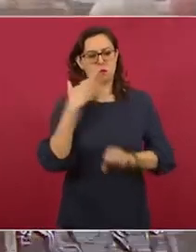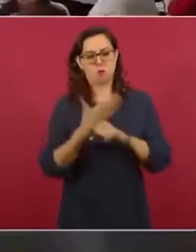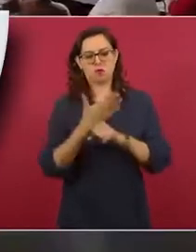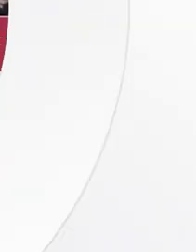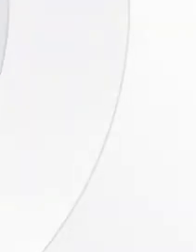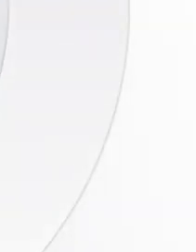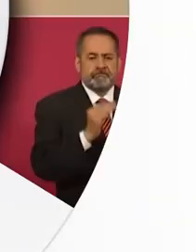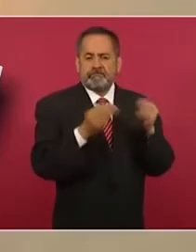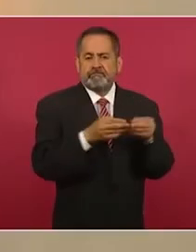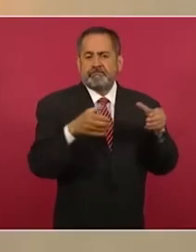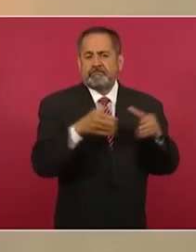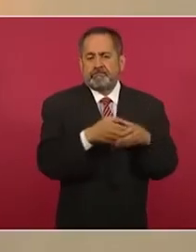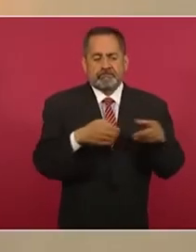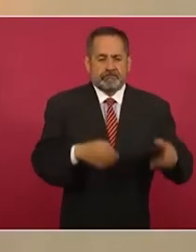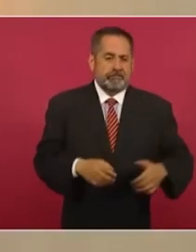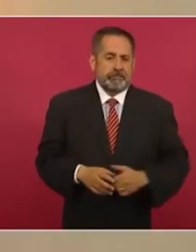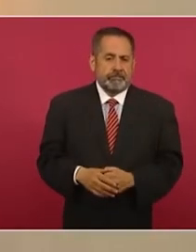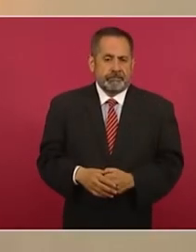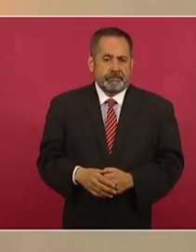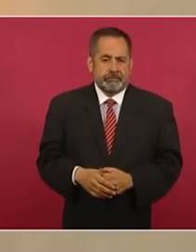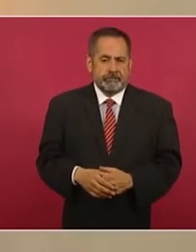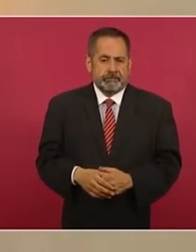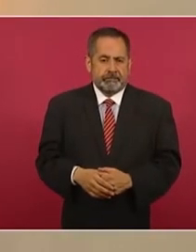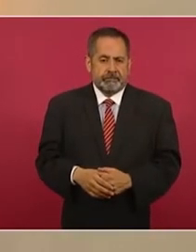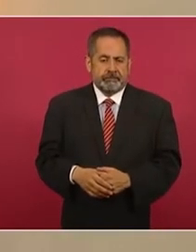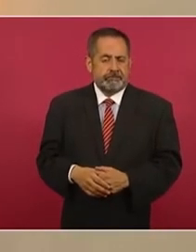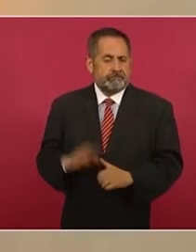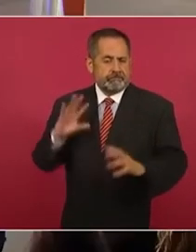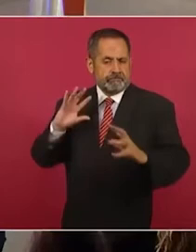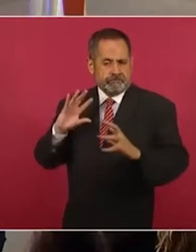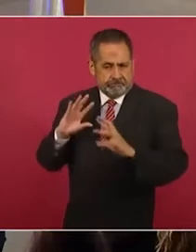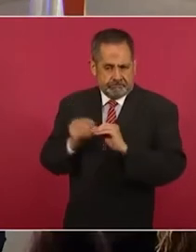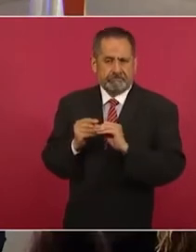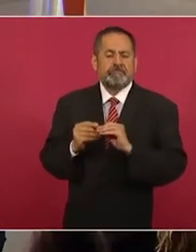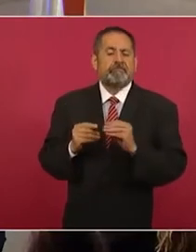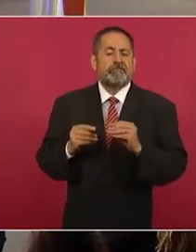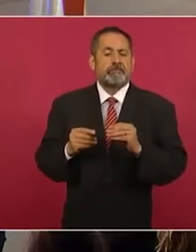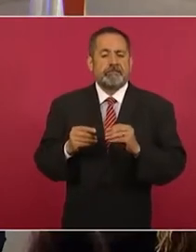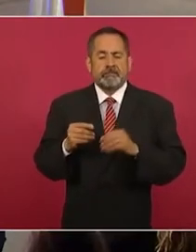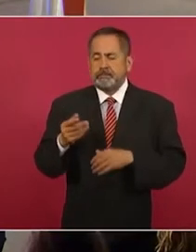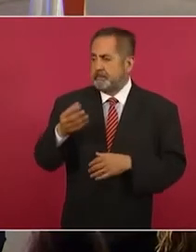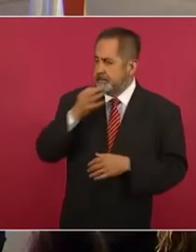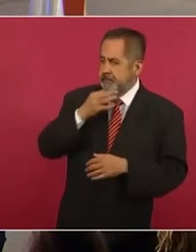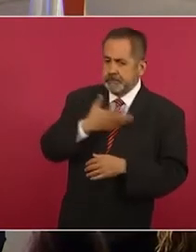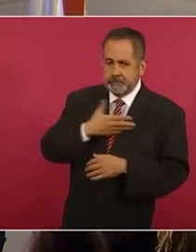es lo que podemos comentar. Hacemos una recapitulación, como nos lo ha instruido